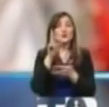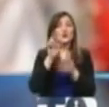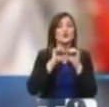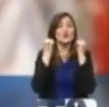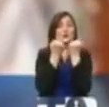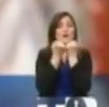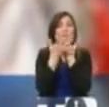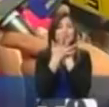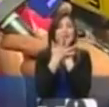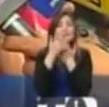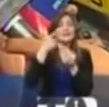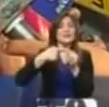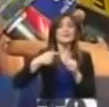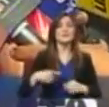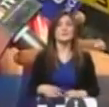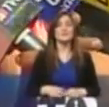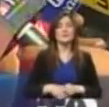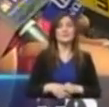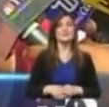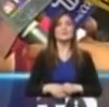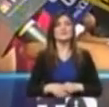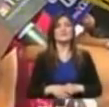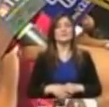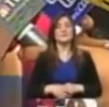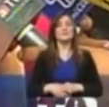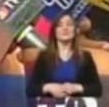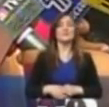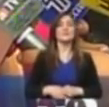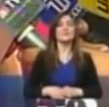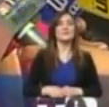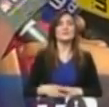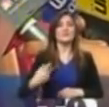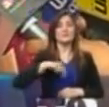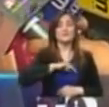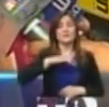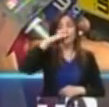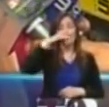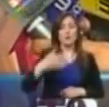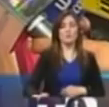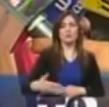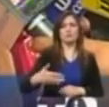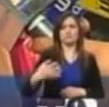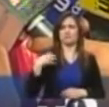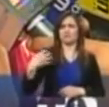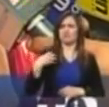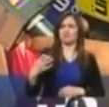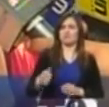Atención Prioritaria de Quito. Estamos garantizando que los niños pequeños, sobre todo, crezcan